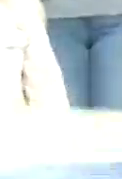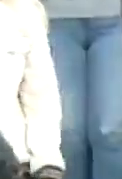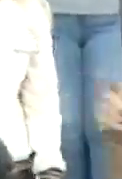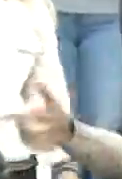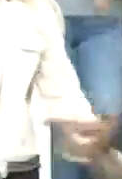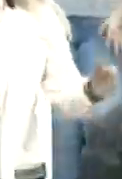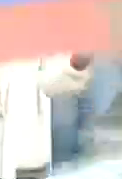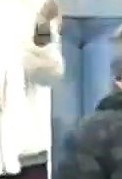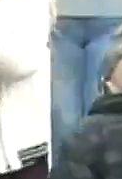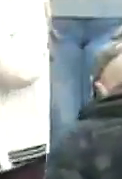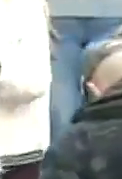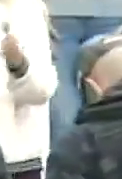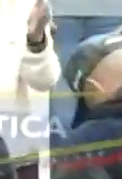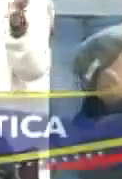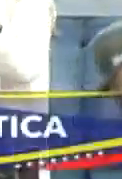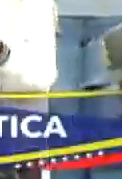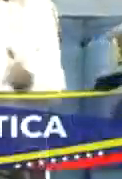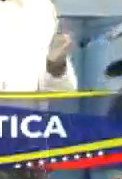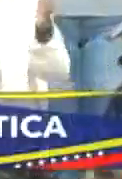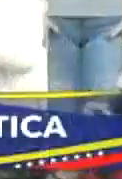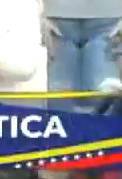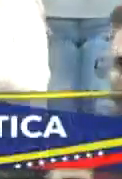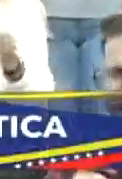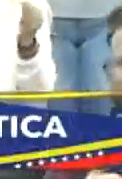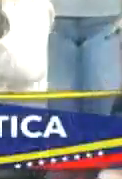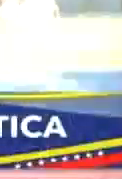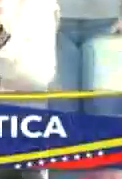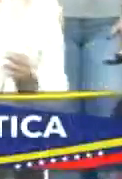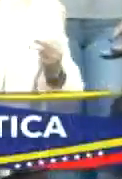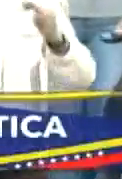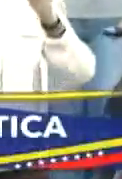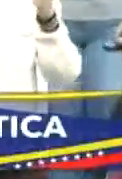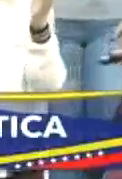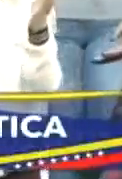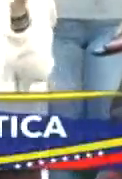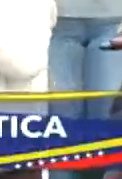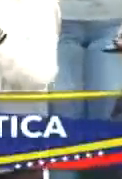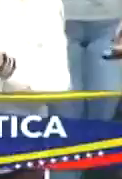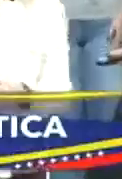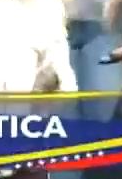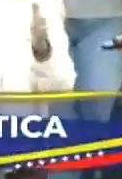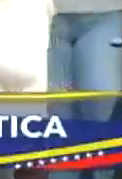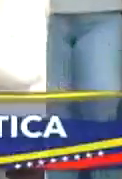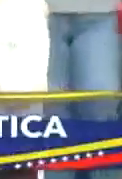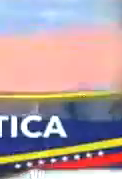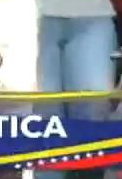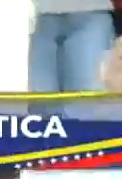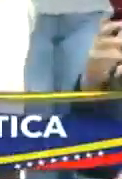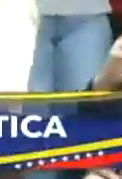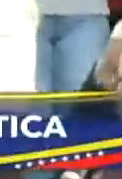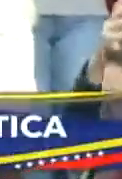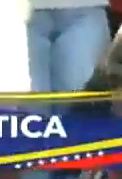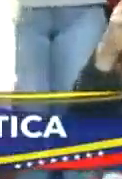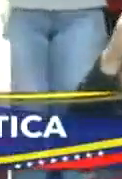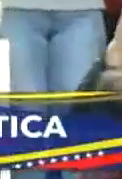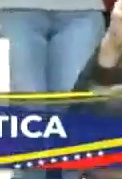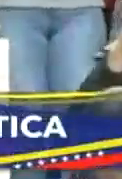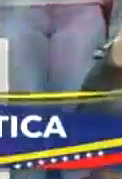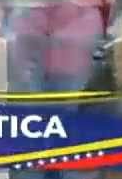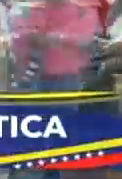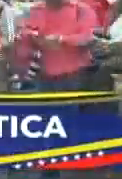recorrido hasta el casco histórico de la ciudad de Caracas. El presidente Nicolás Maduro disfruta de este